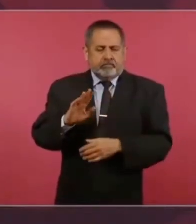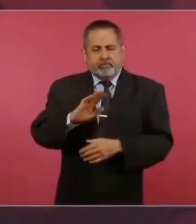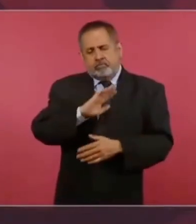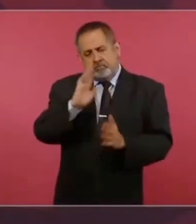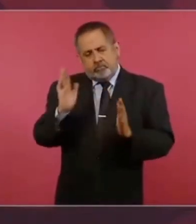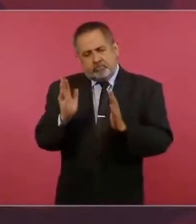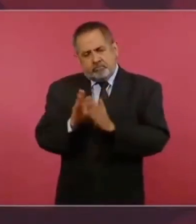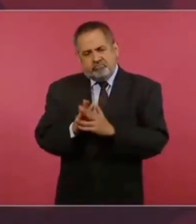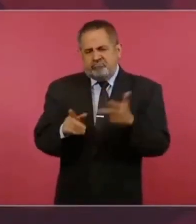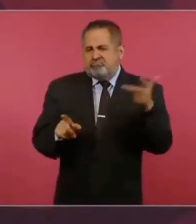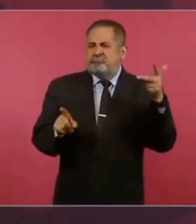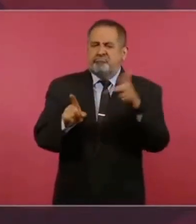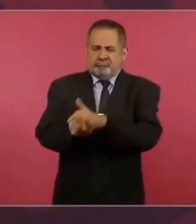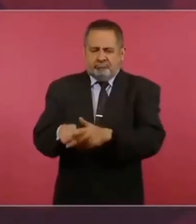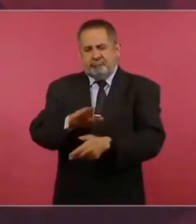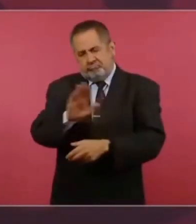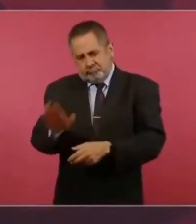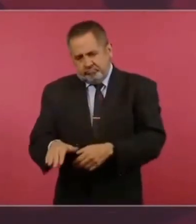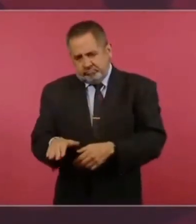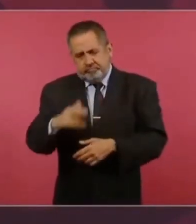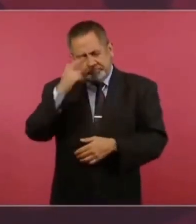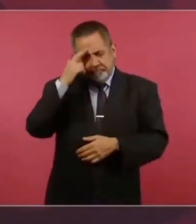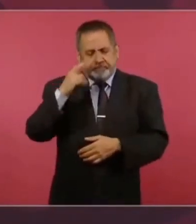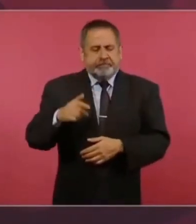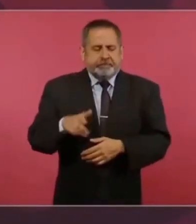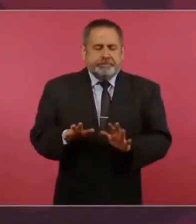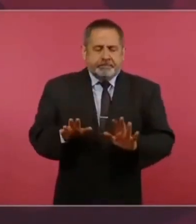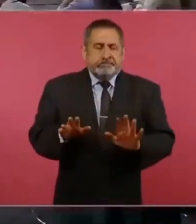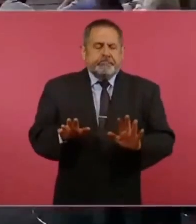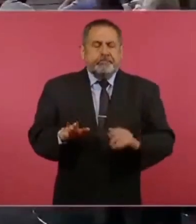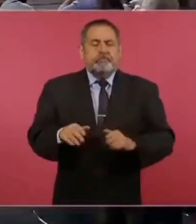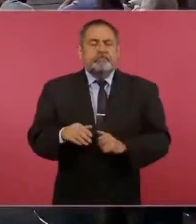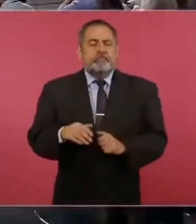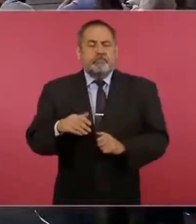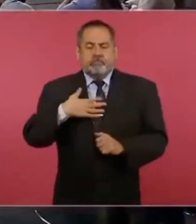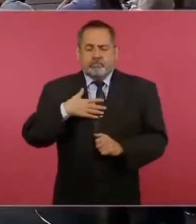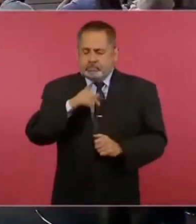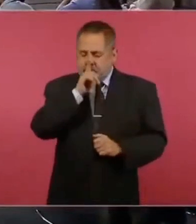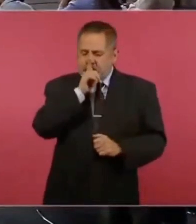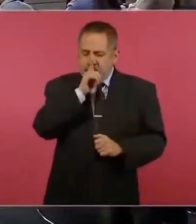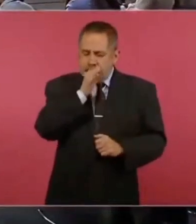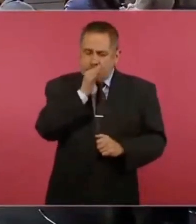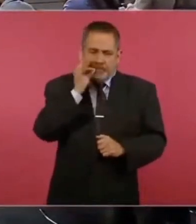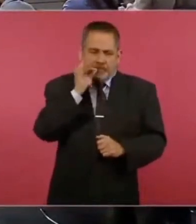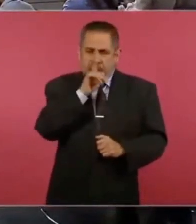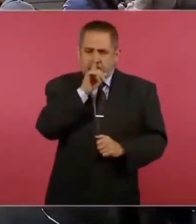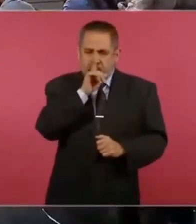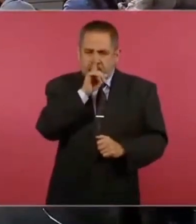aniversario de su asesinato, no quise decir nada,